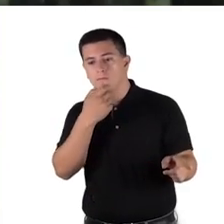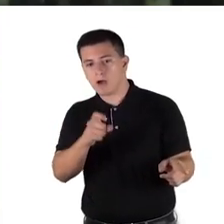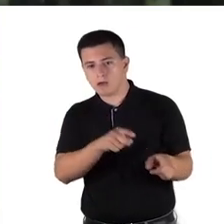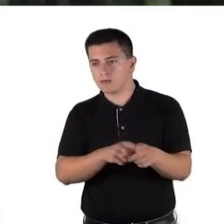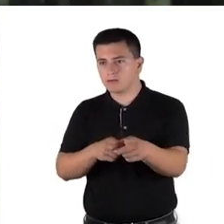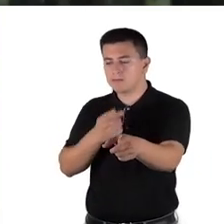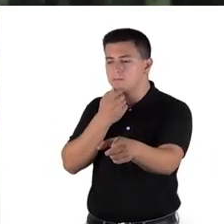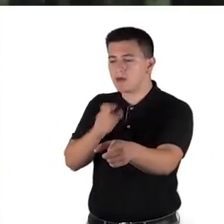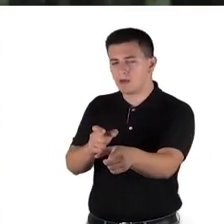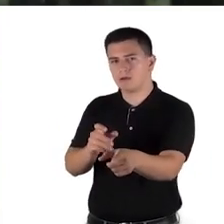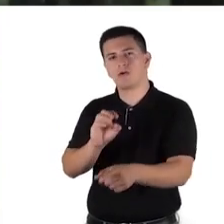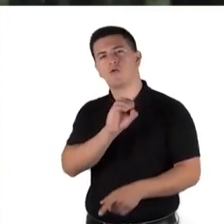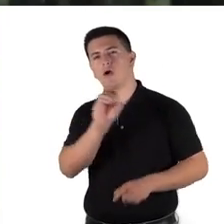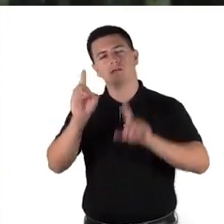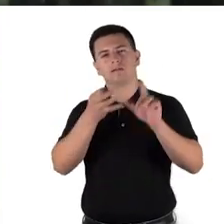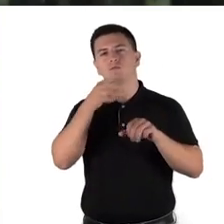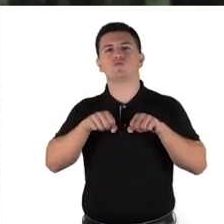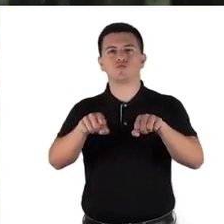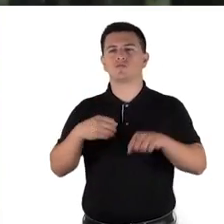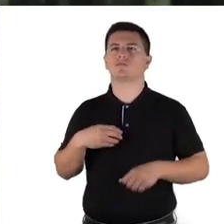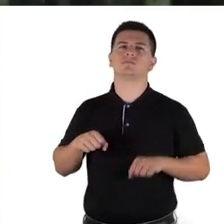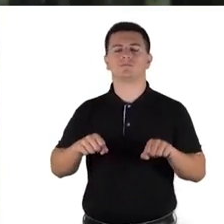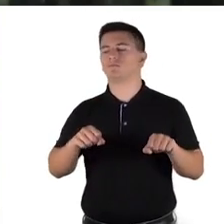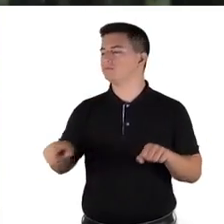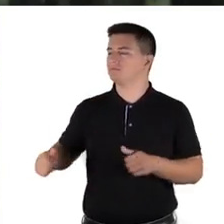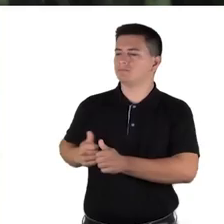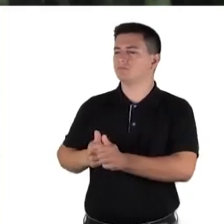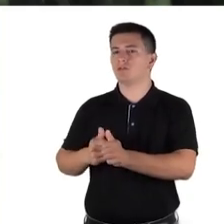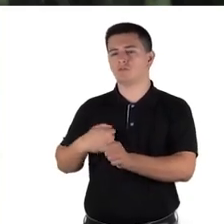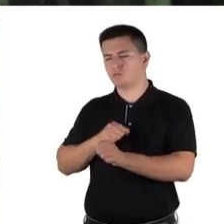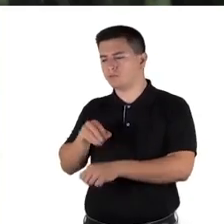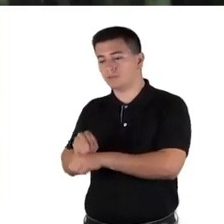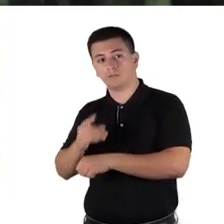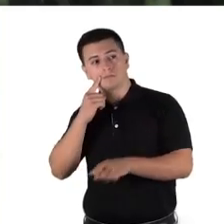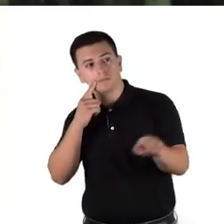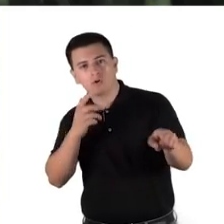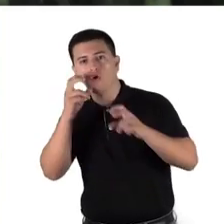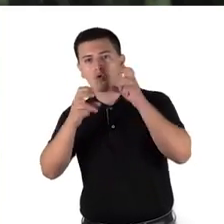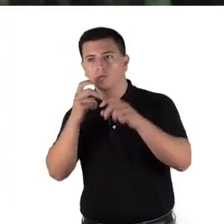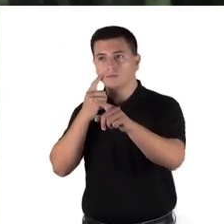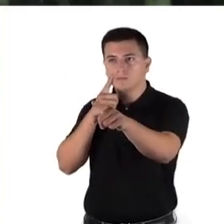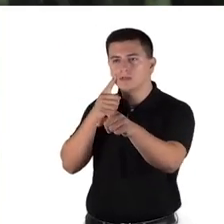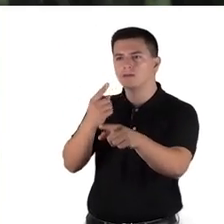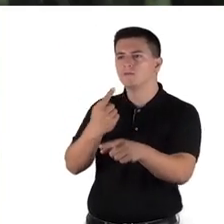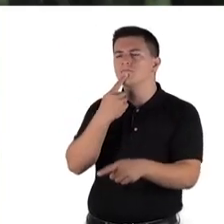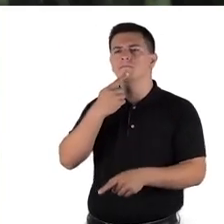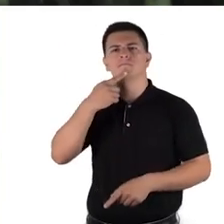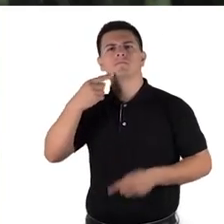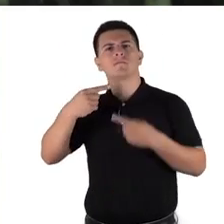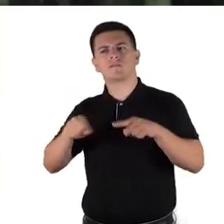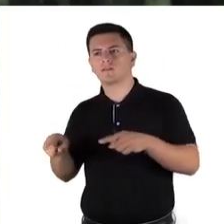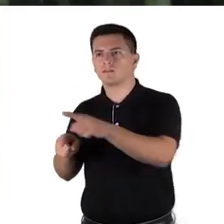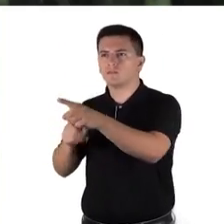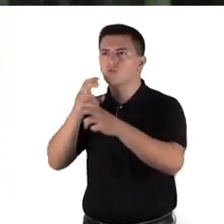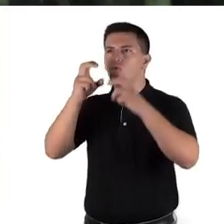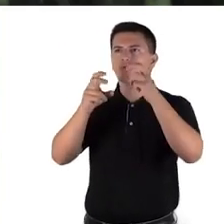4 años a que aprenda a decir más palabras. O cuando vamos al súper puedo hablarle de las frutas, de los colores, de las